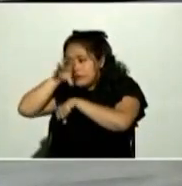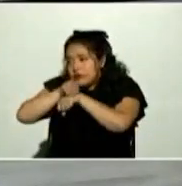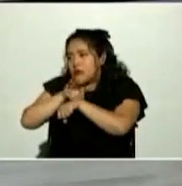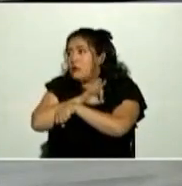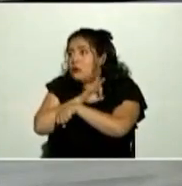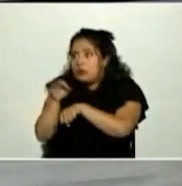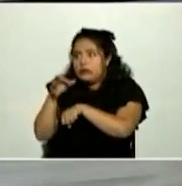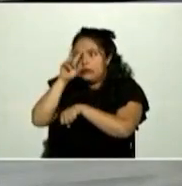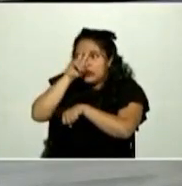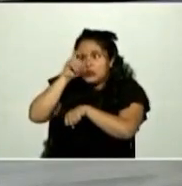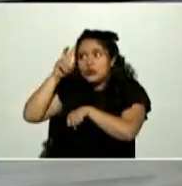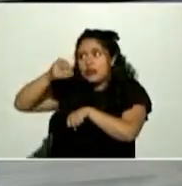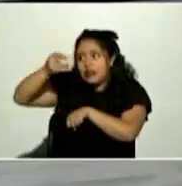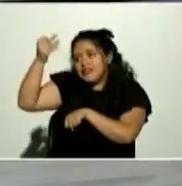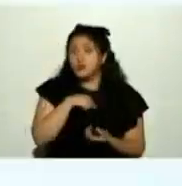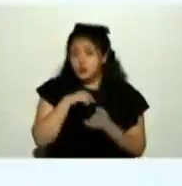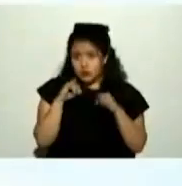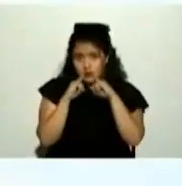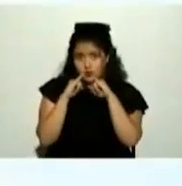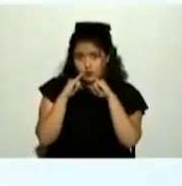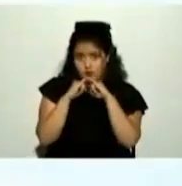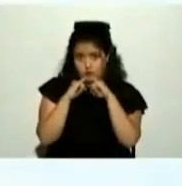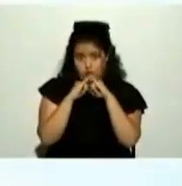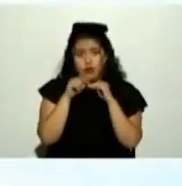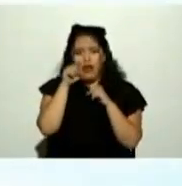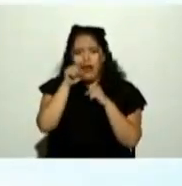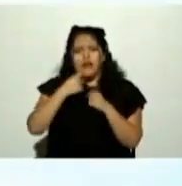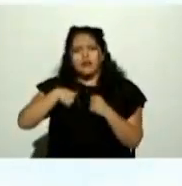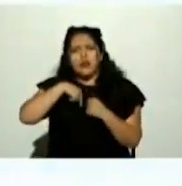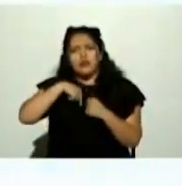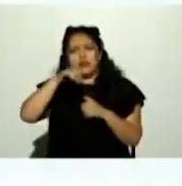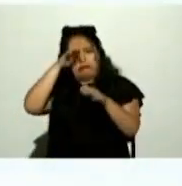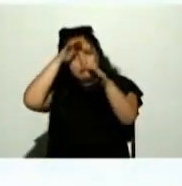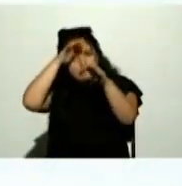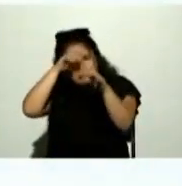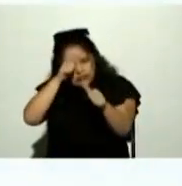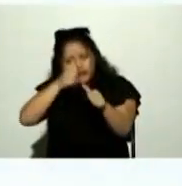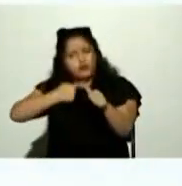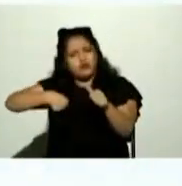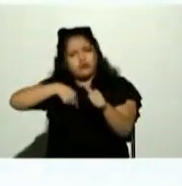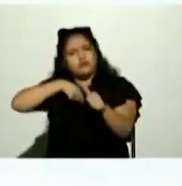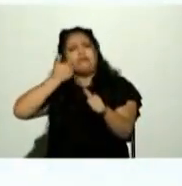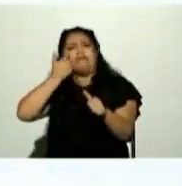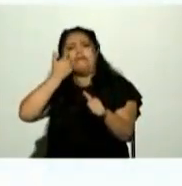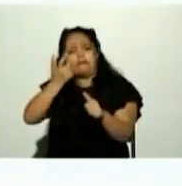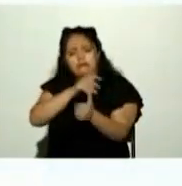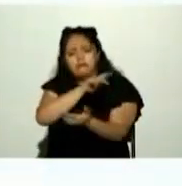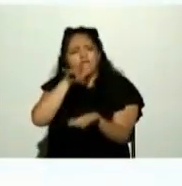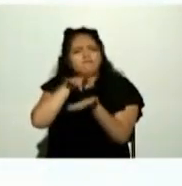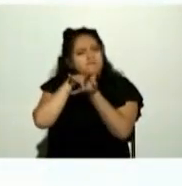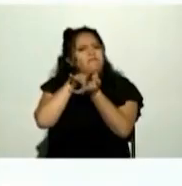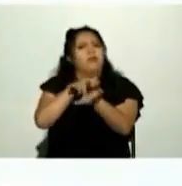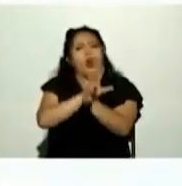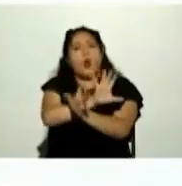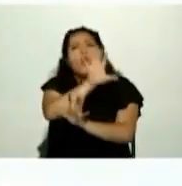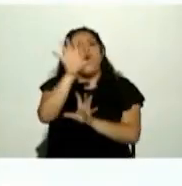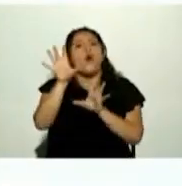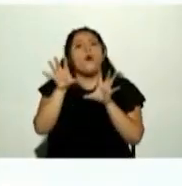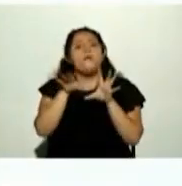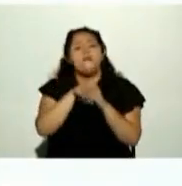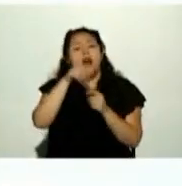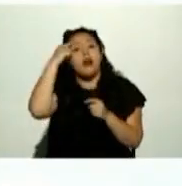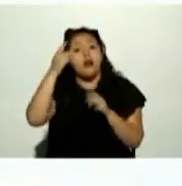sueño sea una realidad nuestro compromiso ante la construcción de